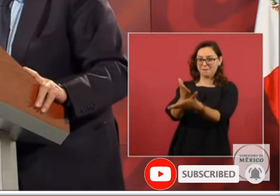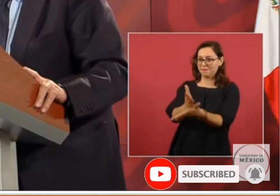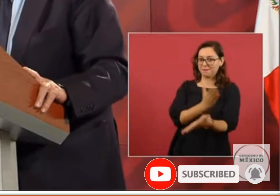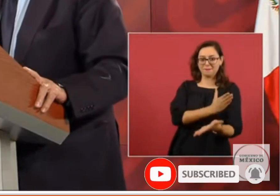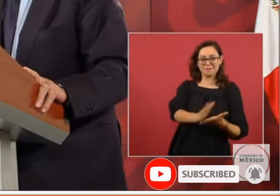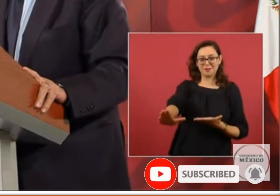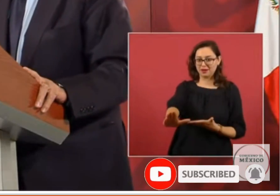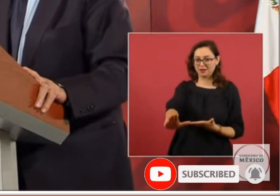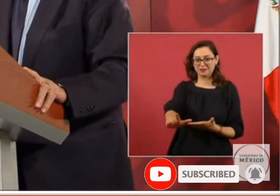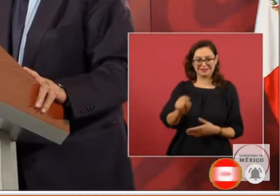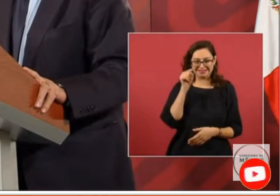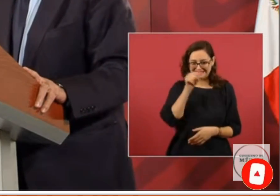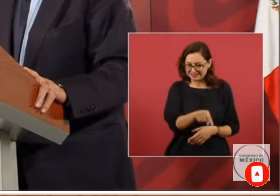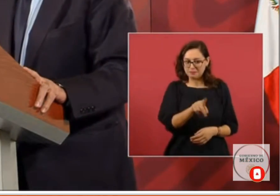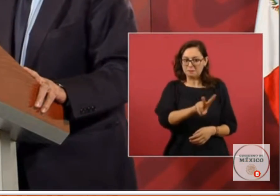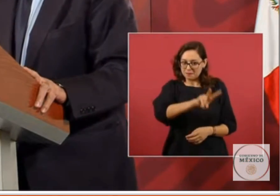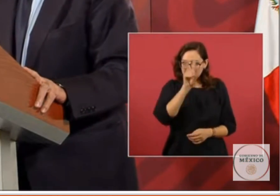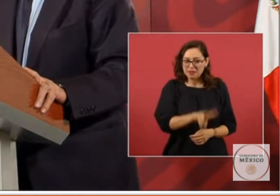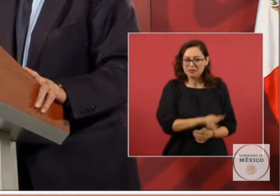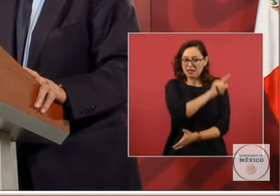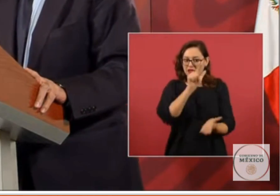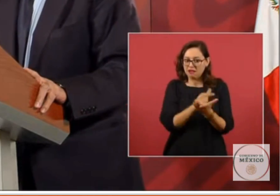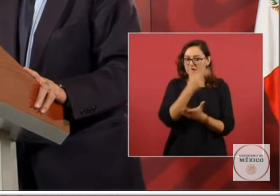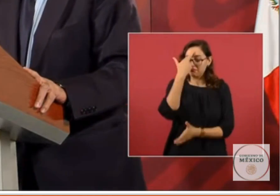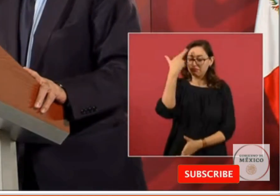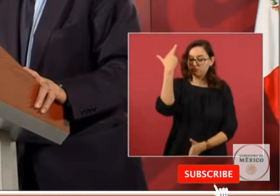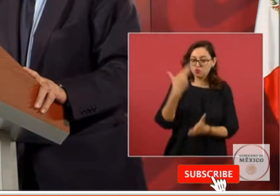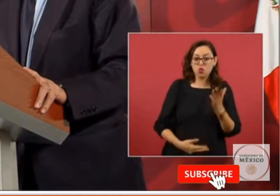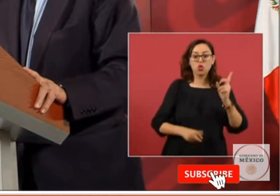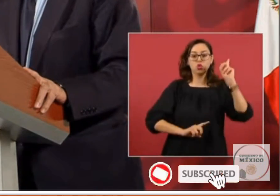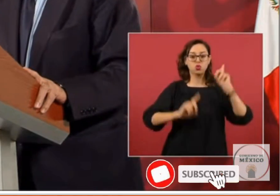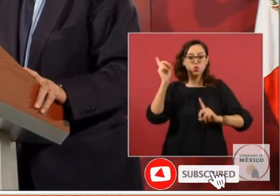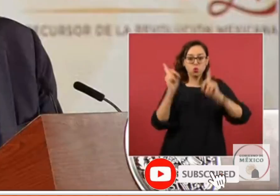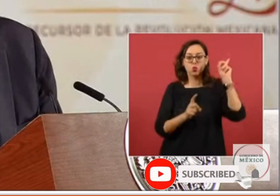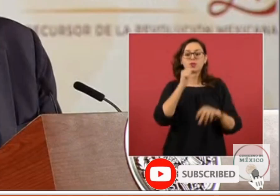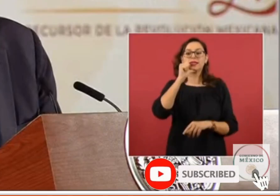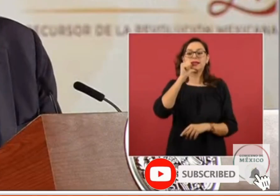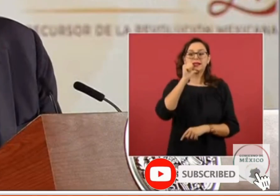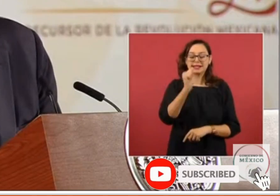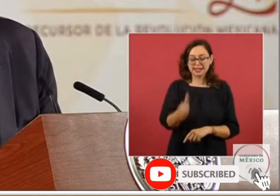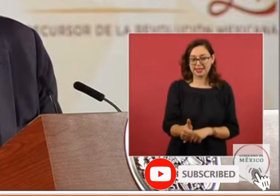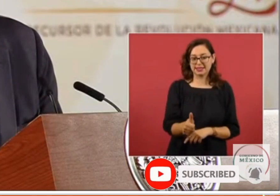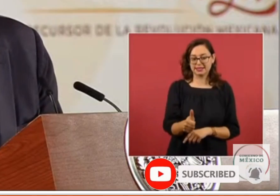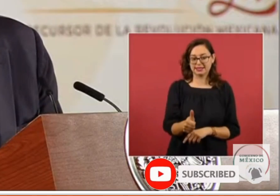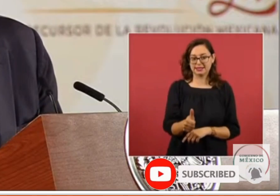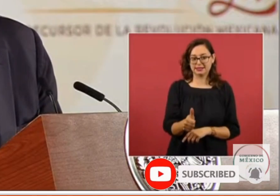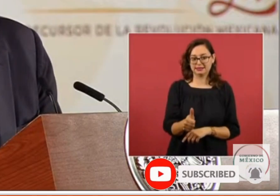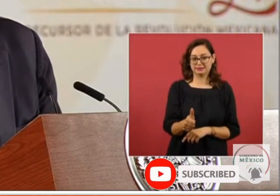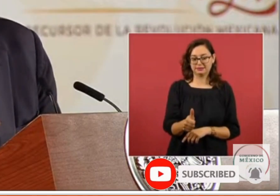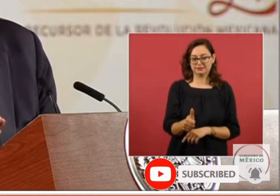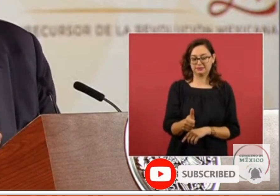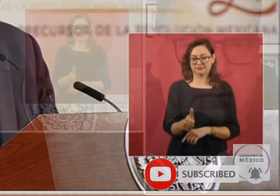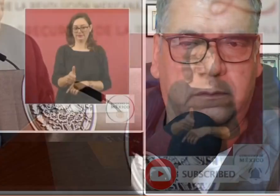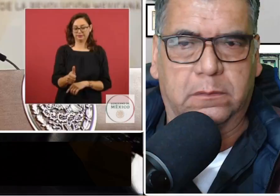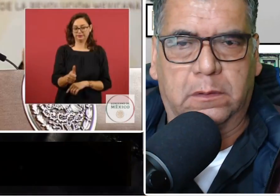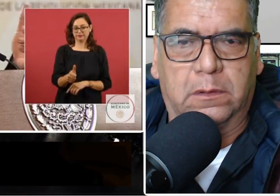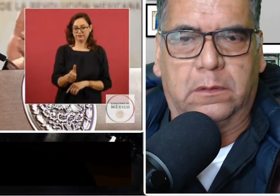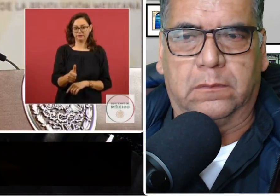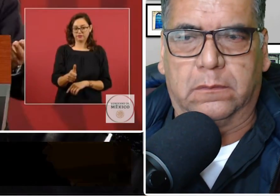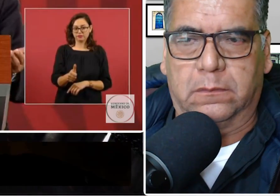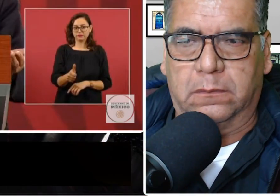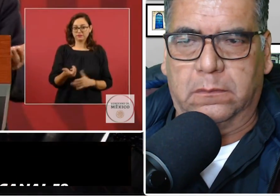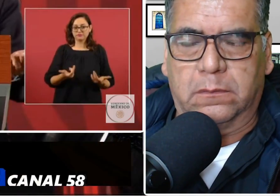este país y en toda la inteligencia financiera pues se empezó a usar en la lucha contra la corrupción. Antes no era así. ¿Ustedes